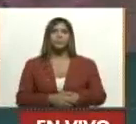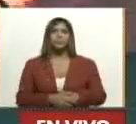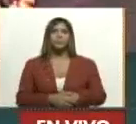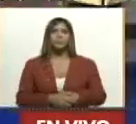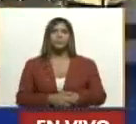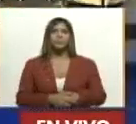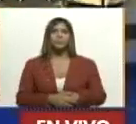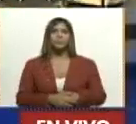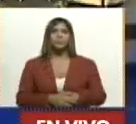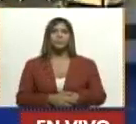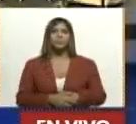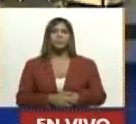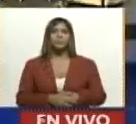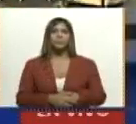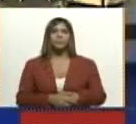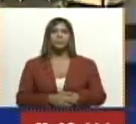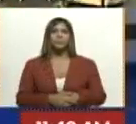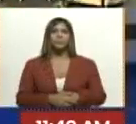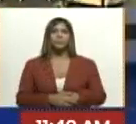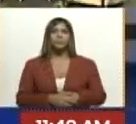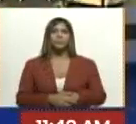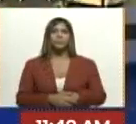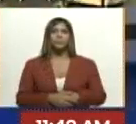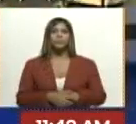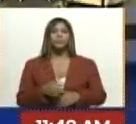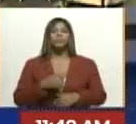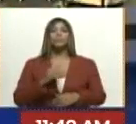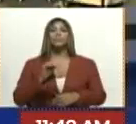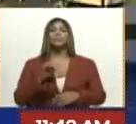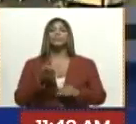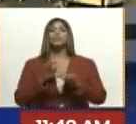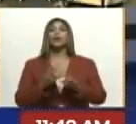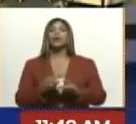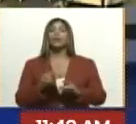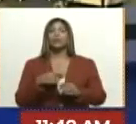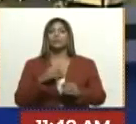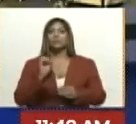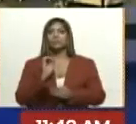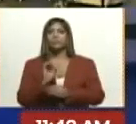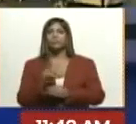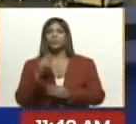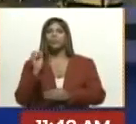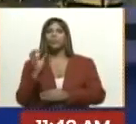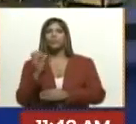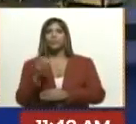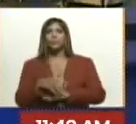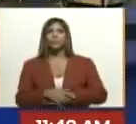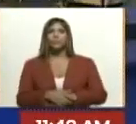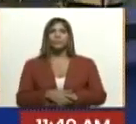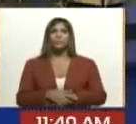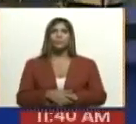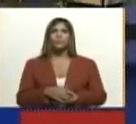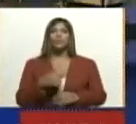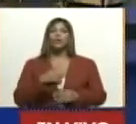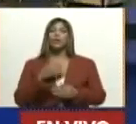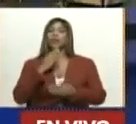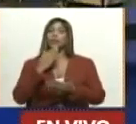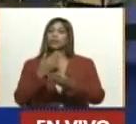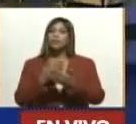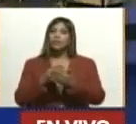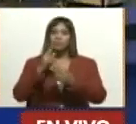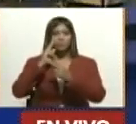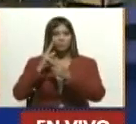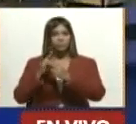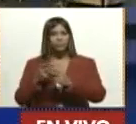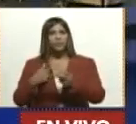Quiero leerles una carta que les envié con motivo del foro el día de hoy. Les agradezco por honrarnos con